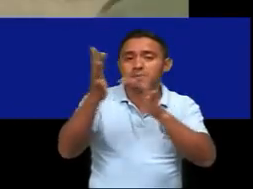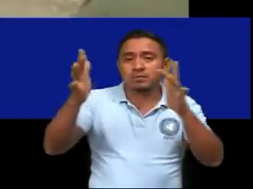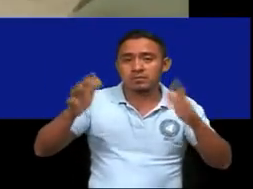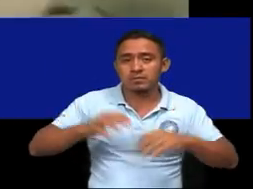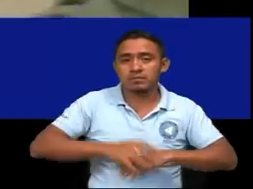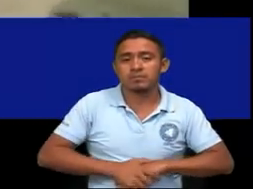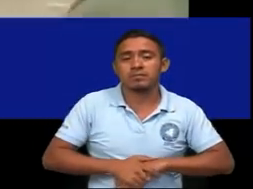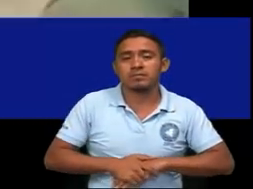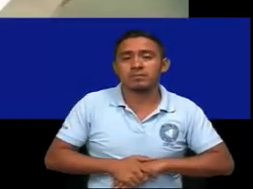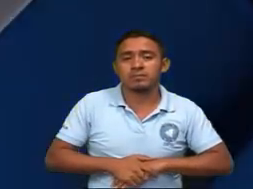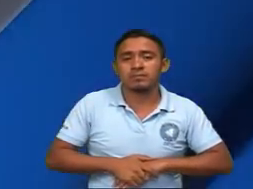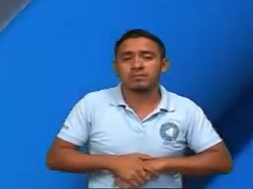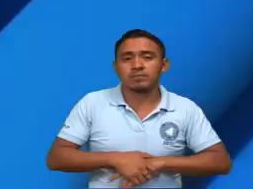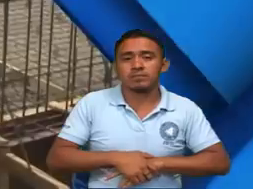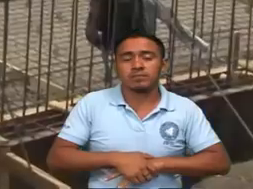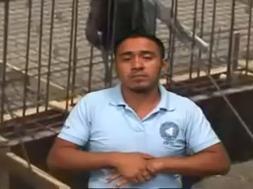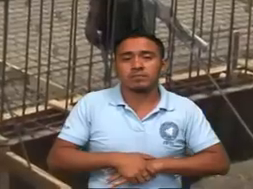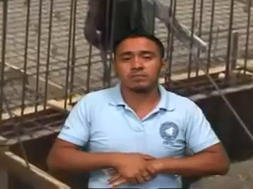Cristo.